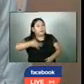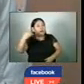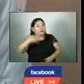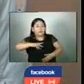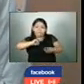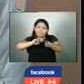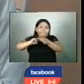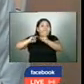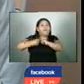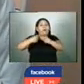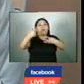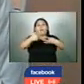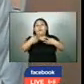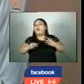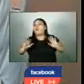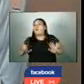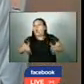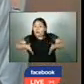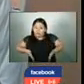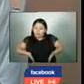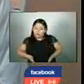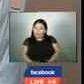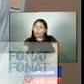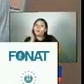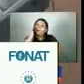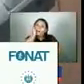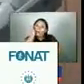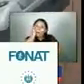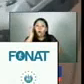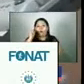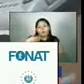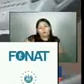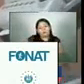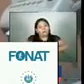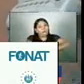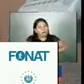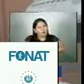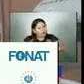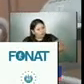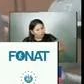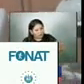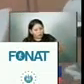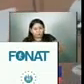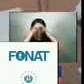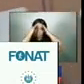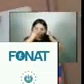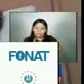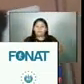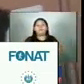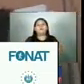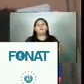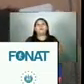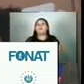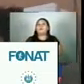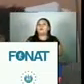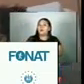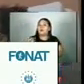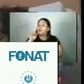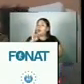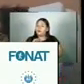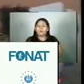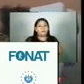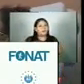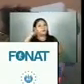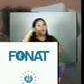cambio radical en la forma en la que tanto la madre como el bebé son atendidos por el personal, lo cual es el